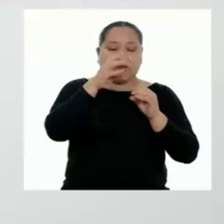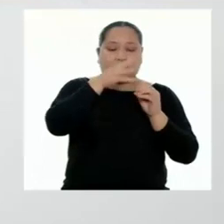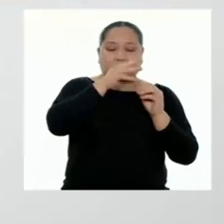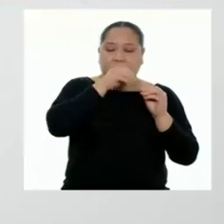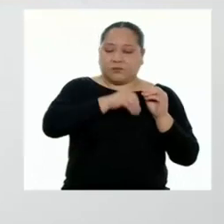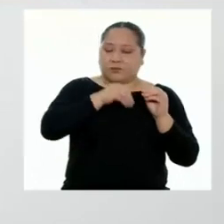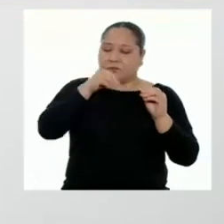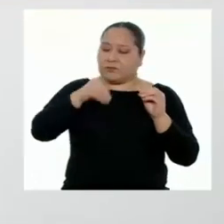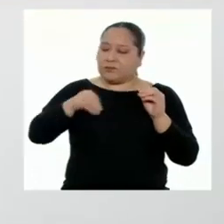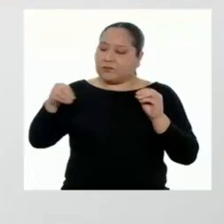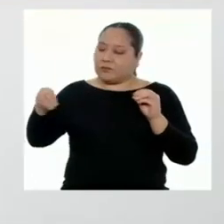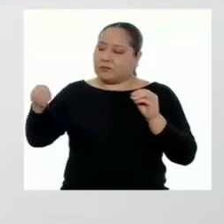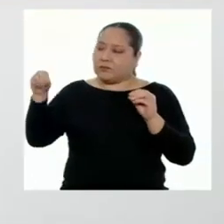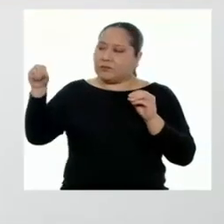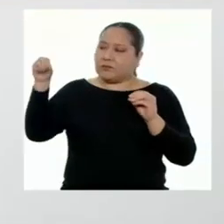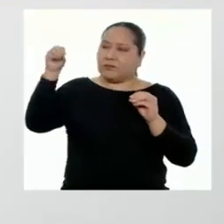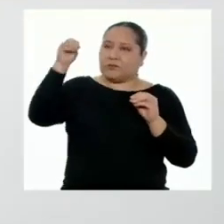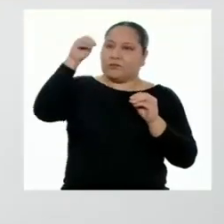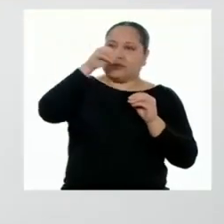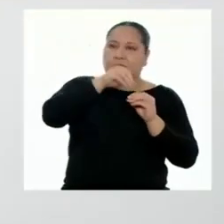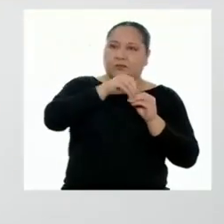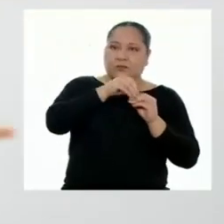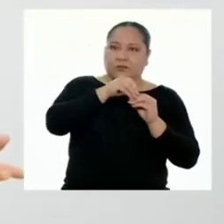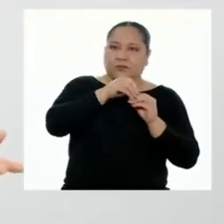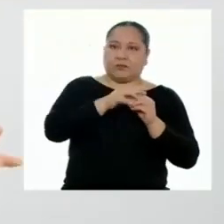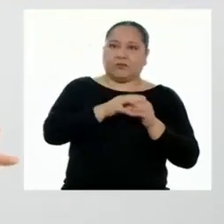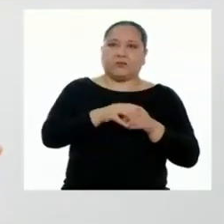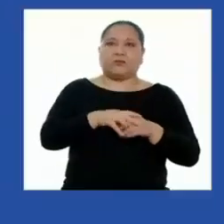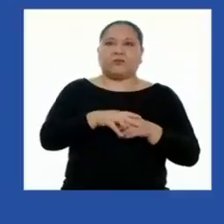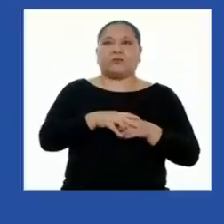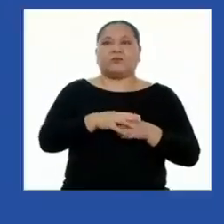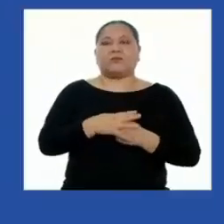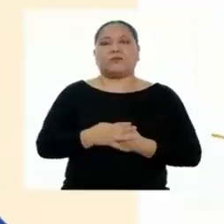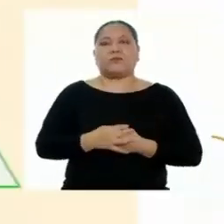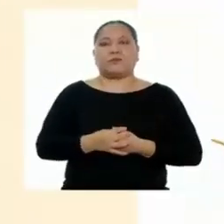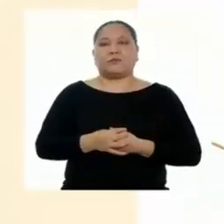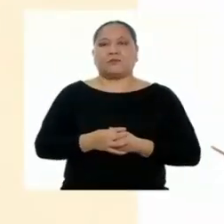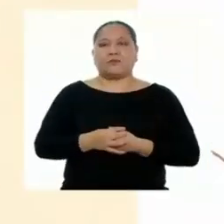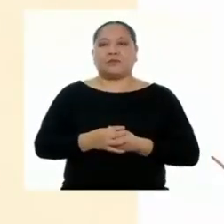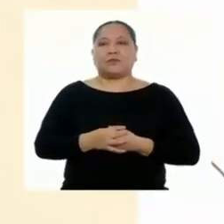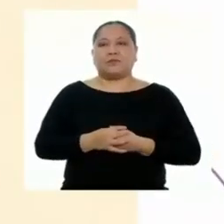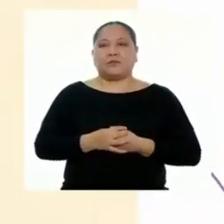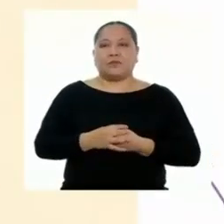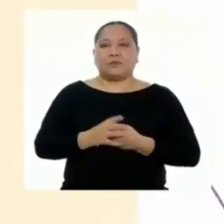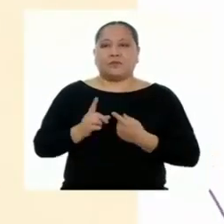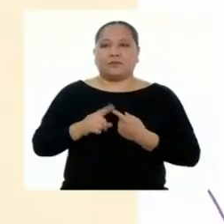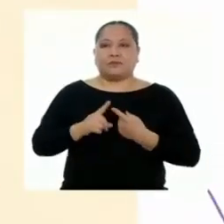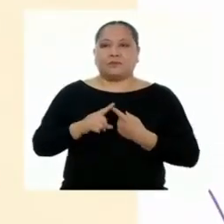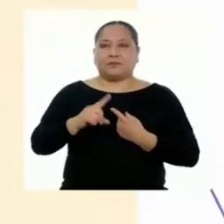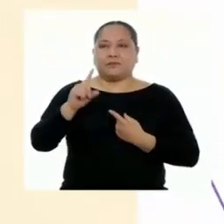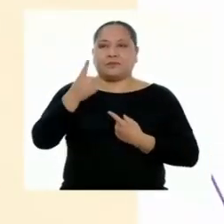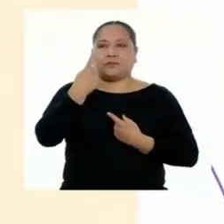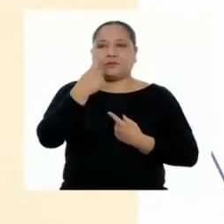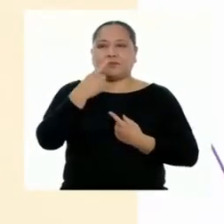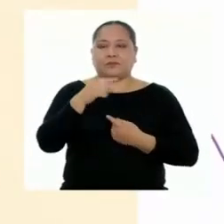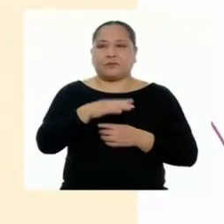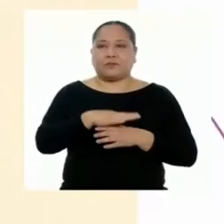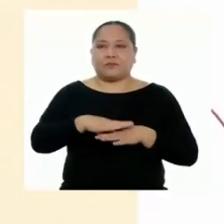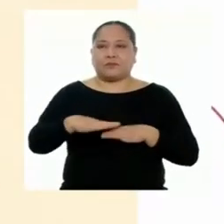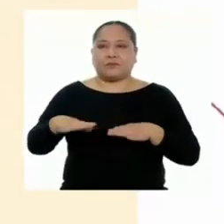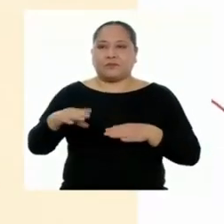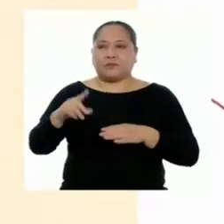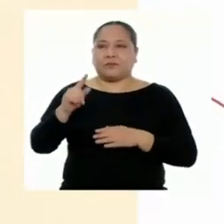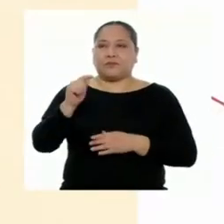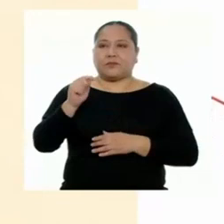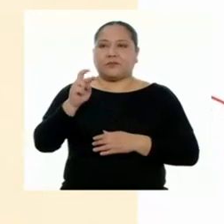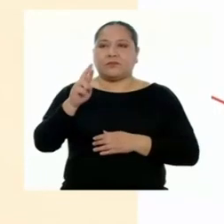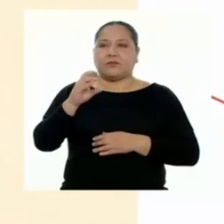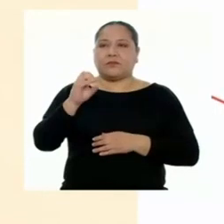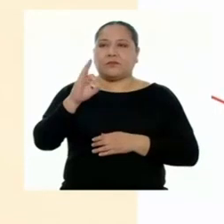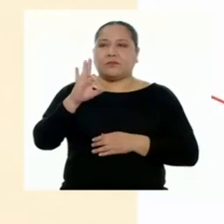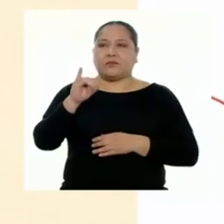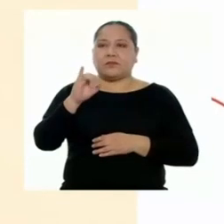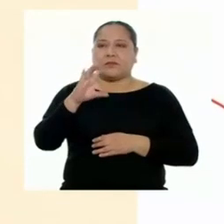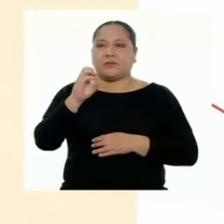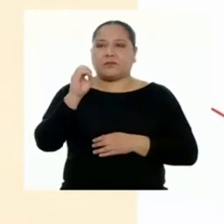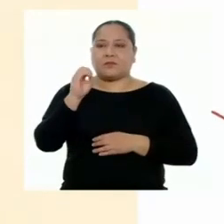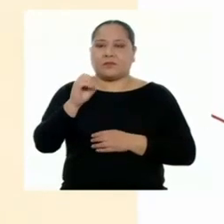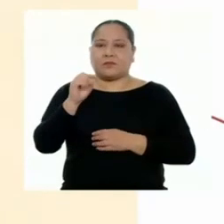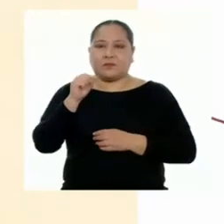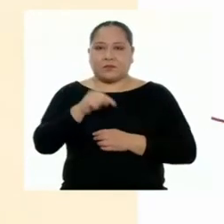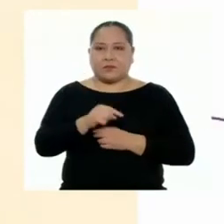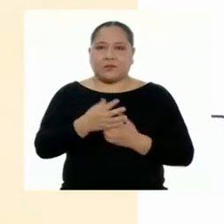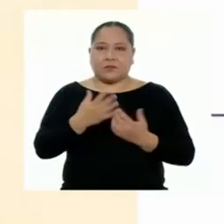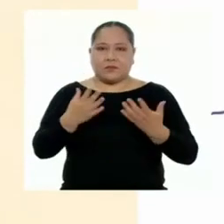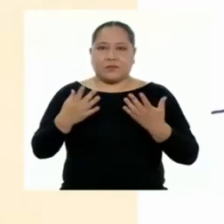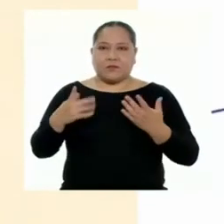de un organismo a otro, a través de los niveles tróficos. El primer nivel trófico está formado por los productores